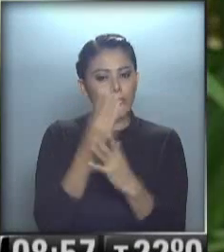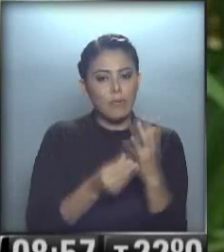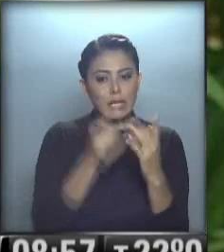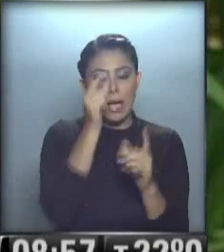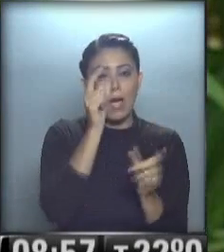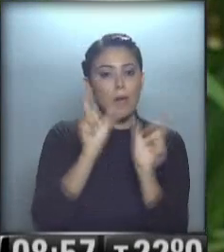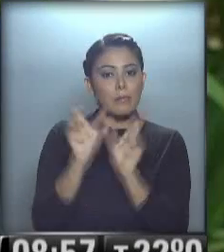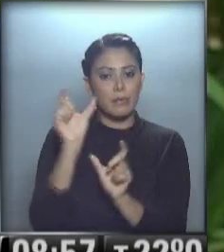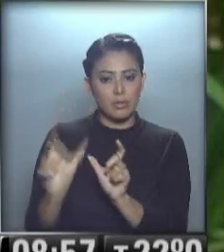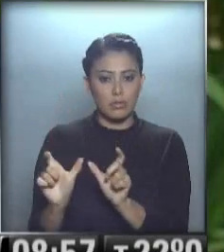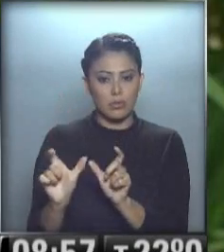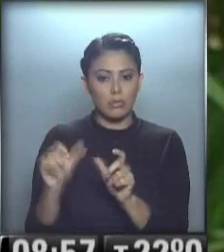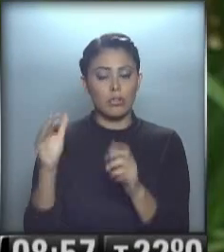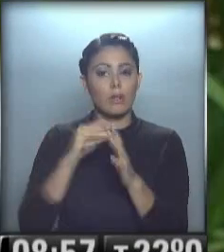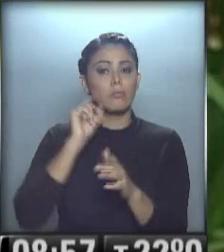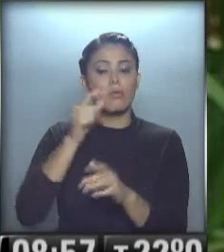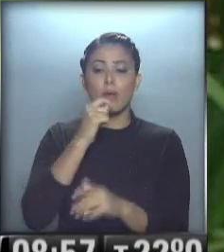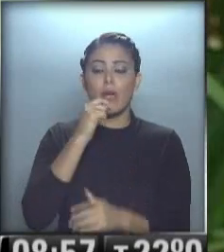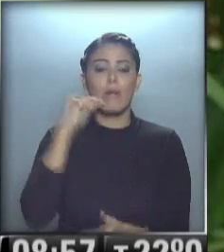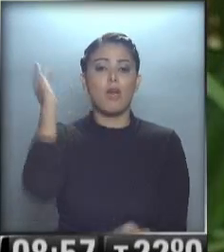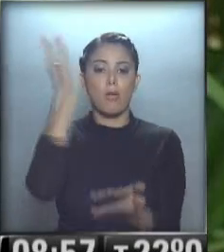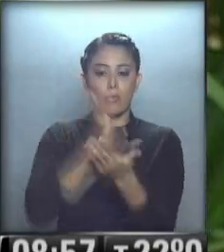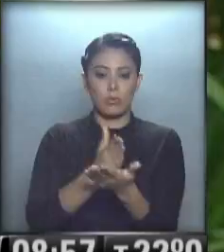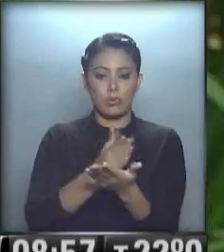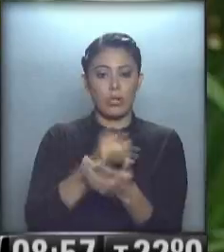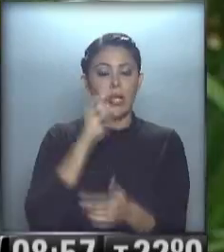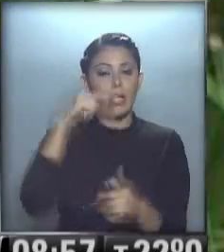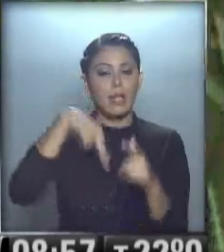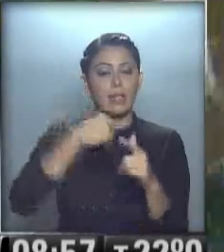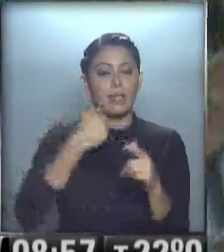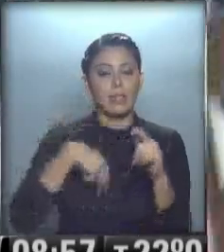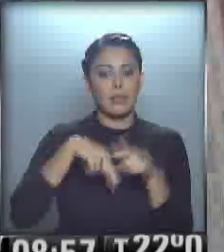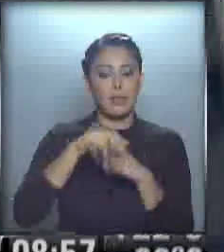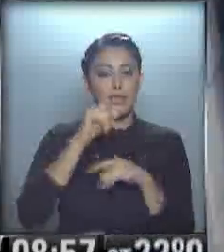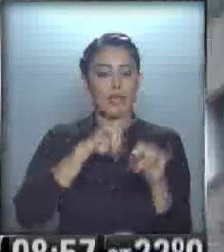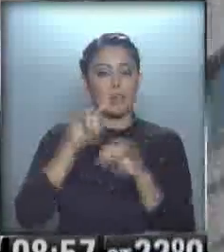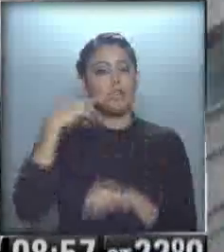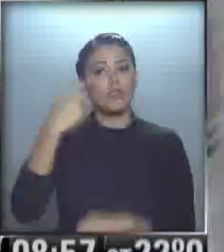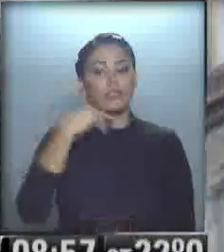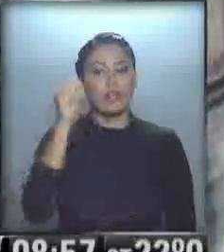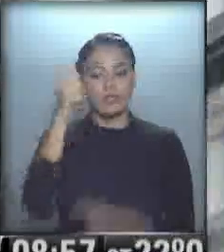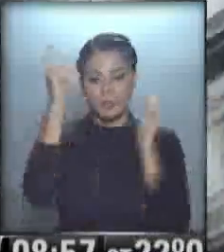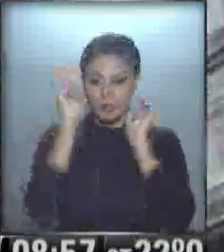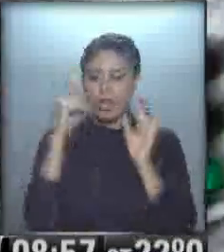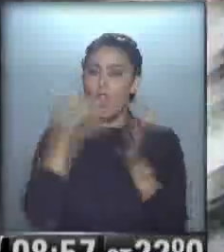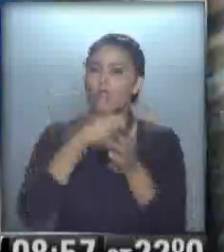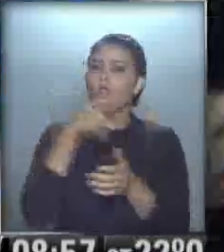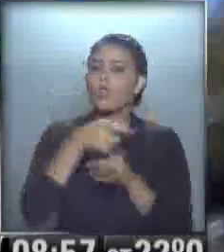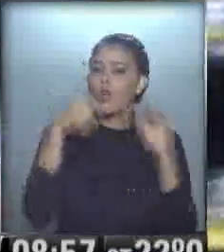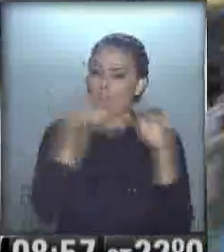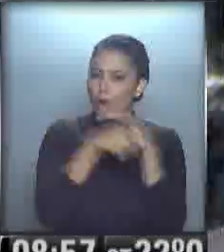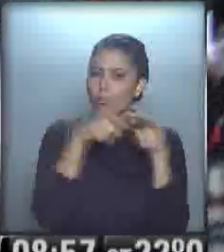miembros de la Casa del Rey, como la imputación de Iñaki Urdangarín y la infanta Cristina. La lucha contra la corrupción es un